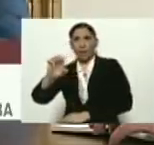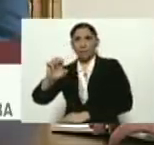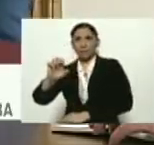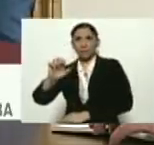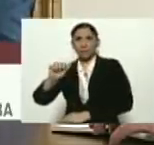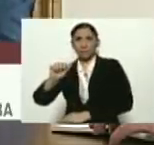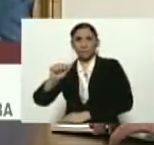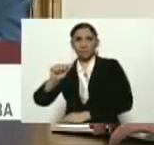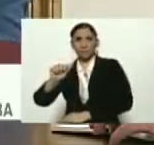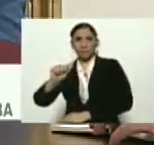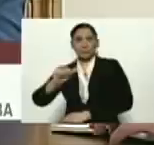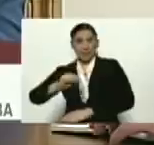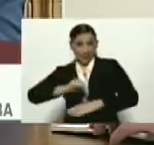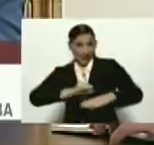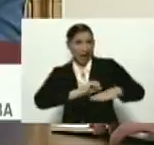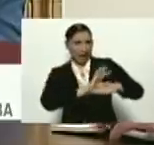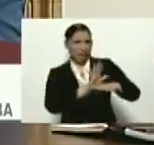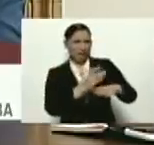El ALBA,